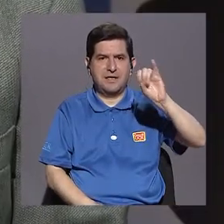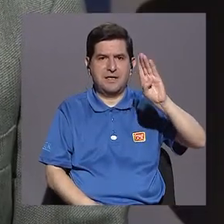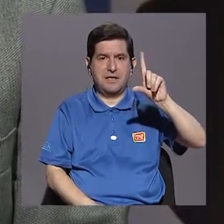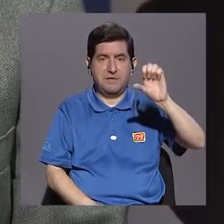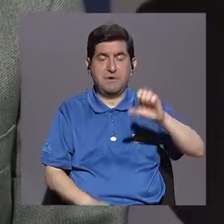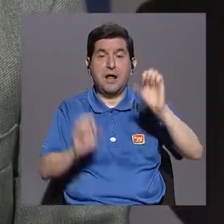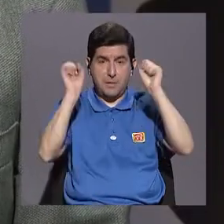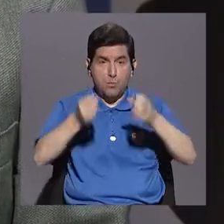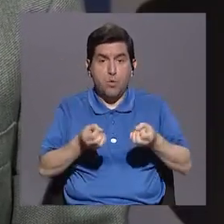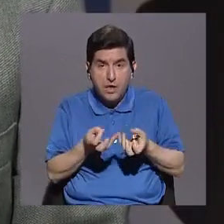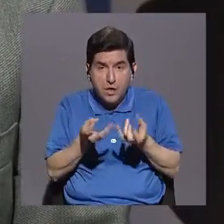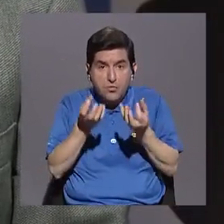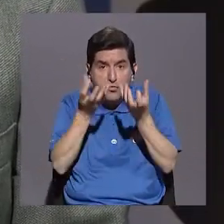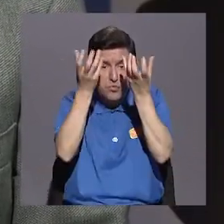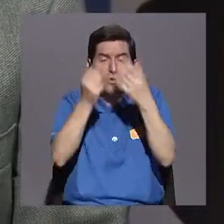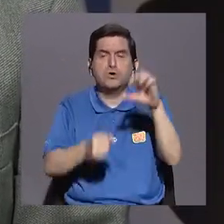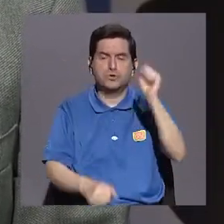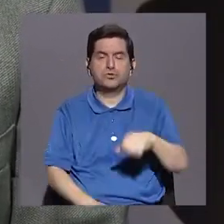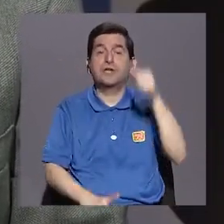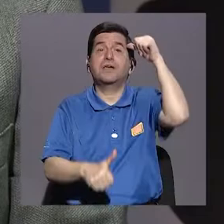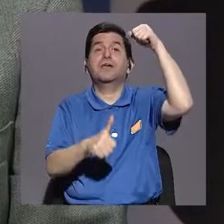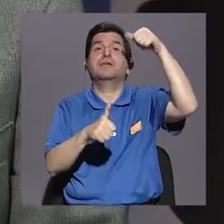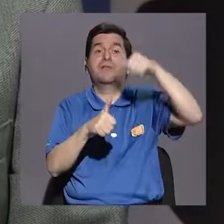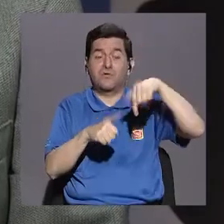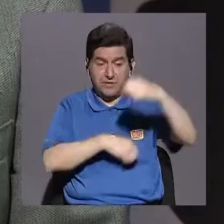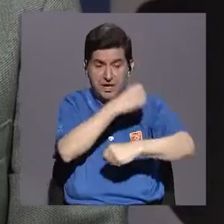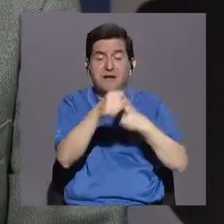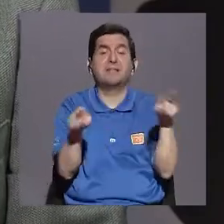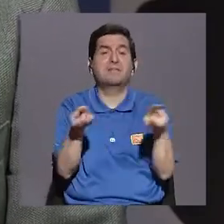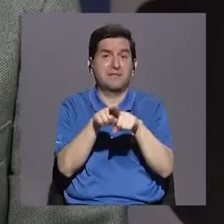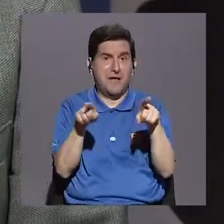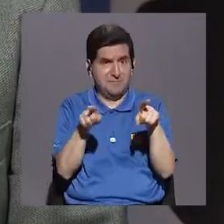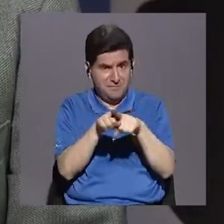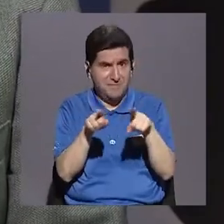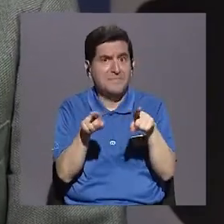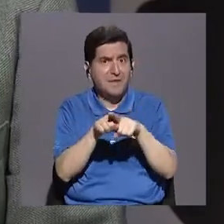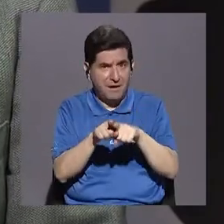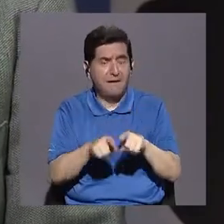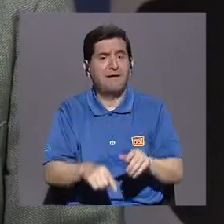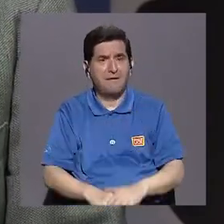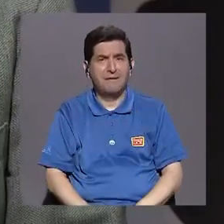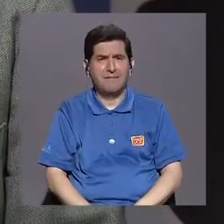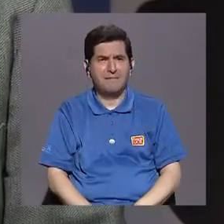como sea si y hablando de aniversarios creo que este año también es